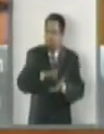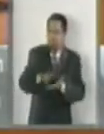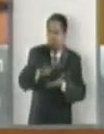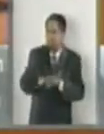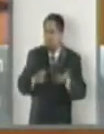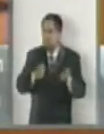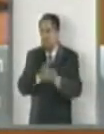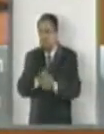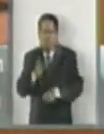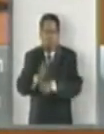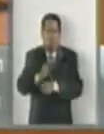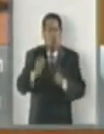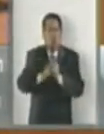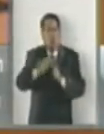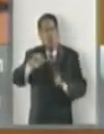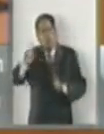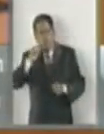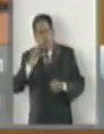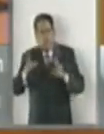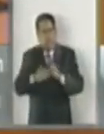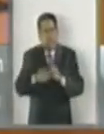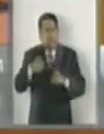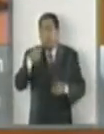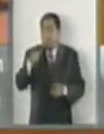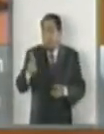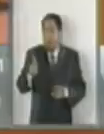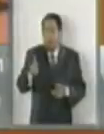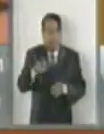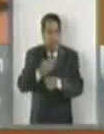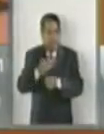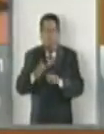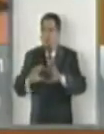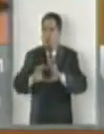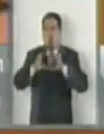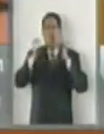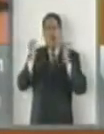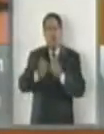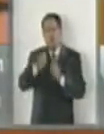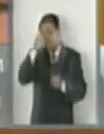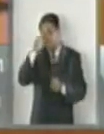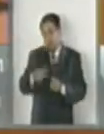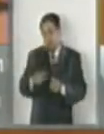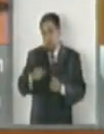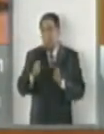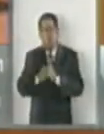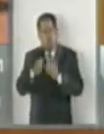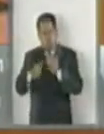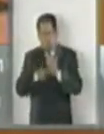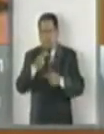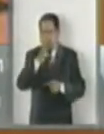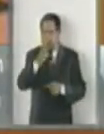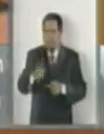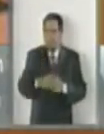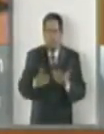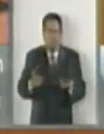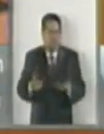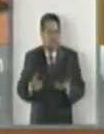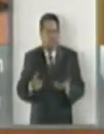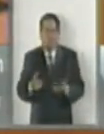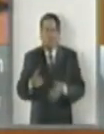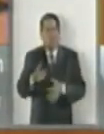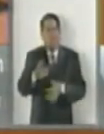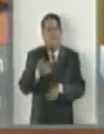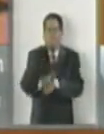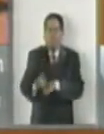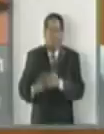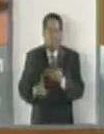través de las autoridades. Sin embargo, el Congreso mexicano, lo digo una vez más, ha desdeñado